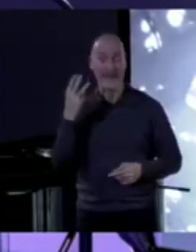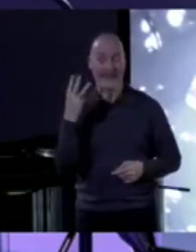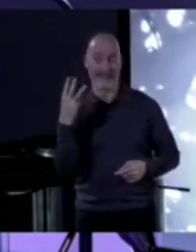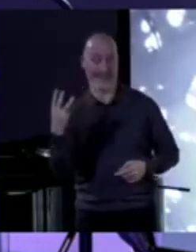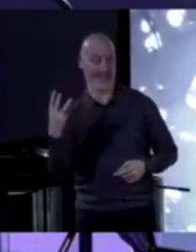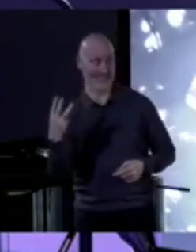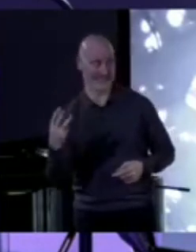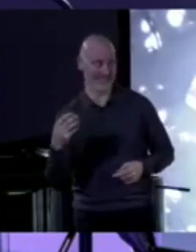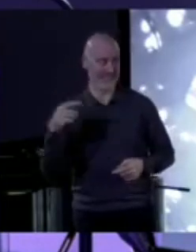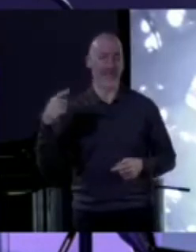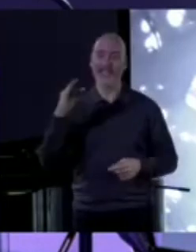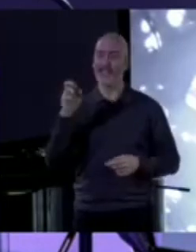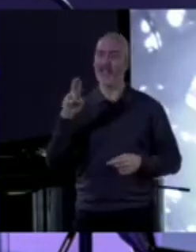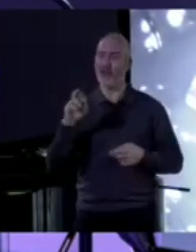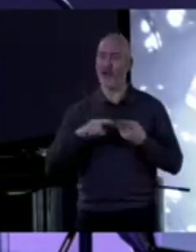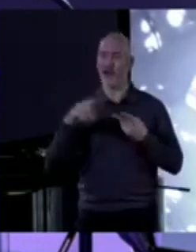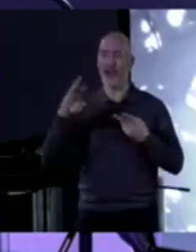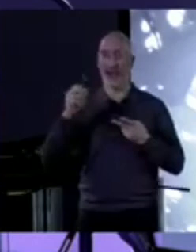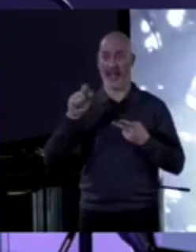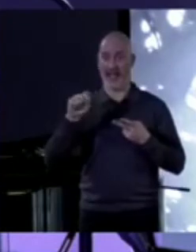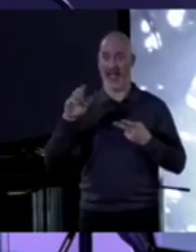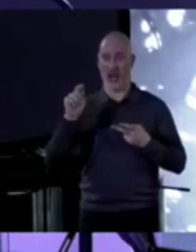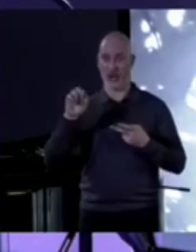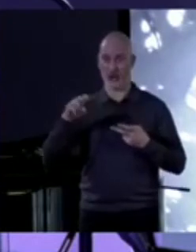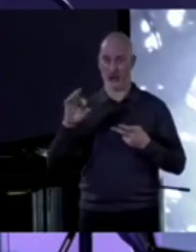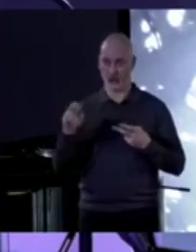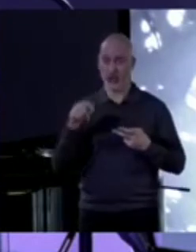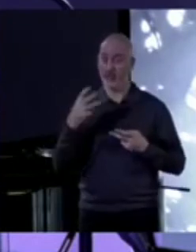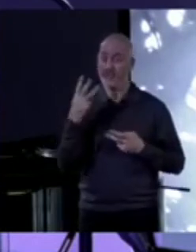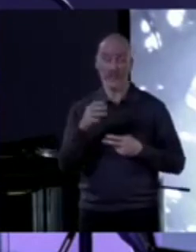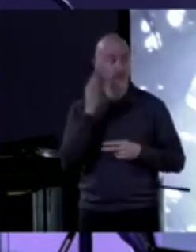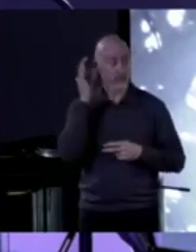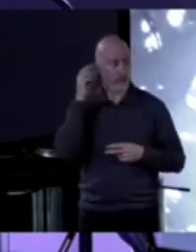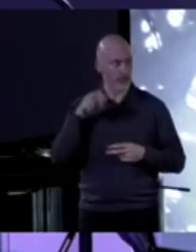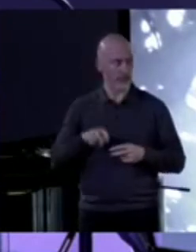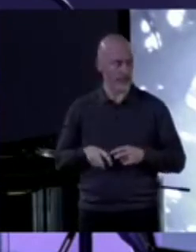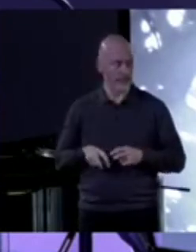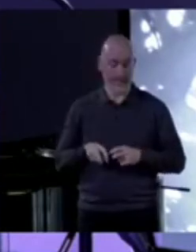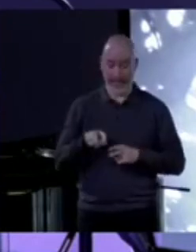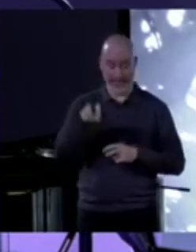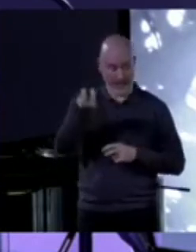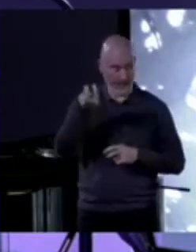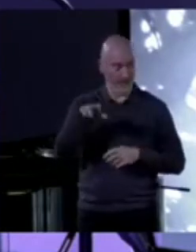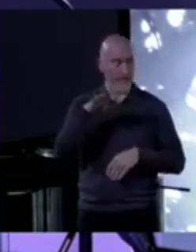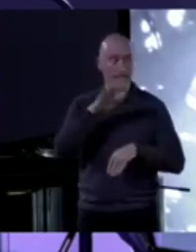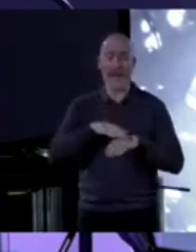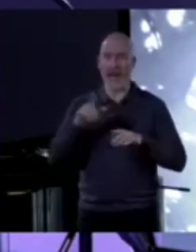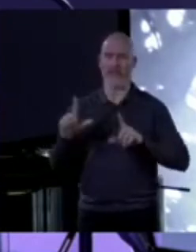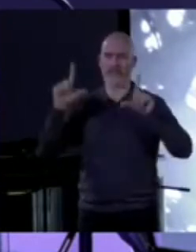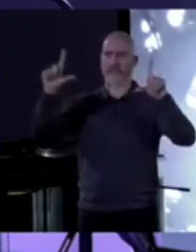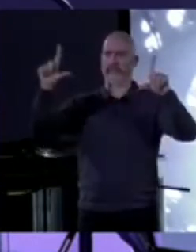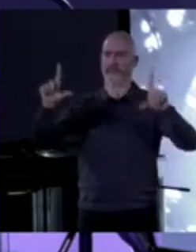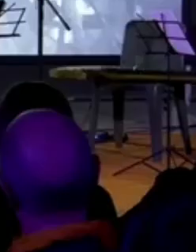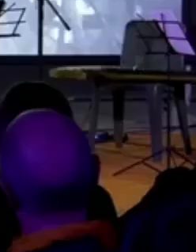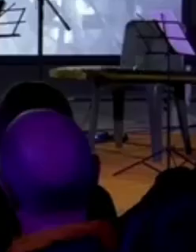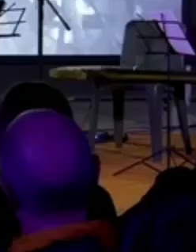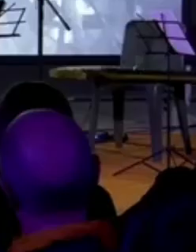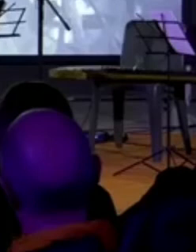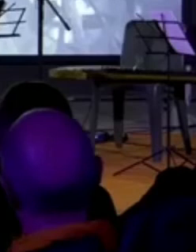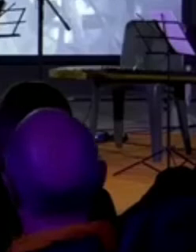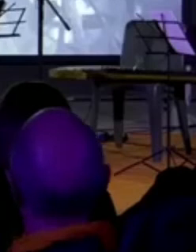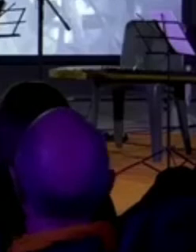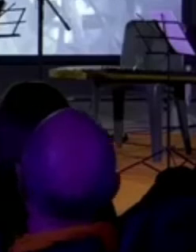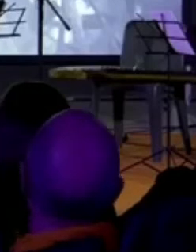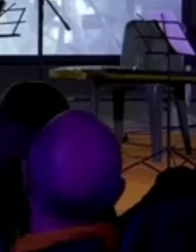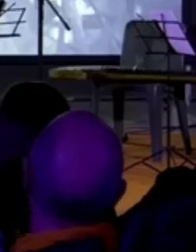María Tello, de Goya Tello y de Pilar Alonso, encaramadas en la escalera, en una escalera para colgar un cartel. Aquel cartel